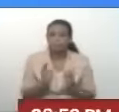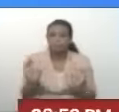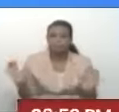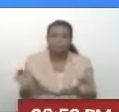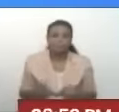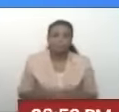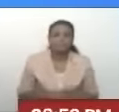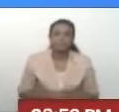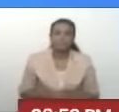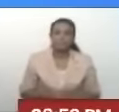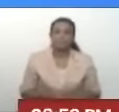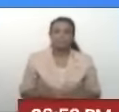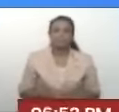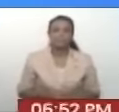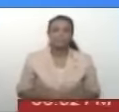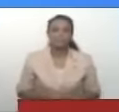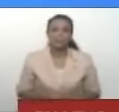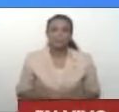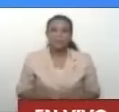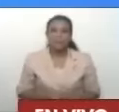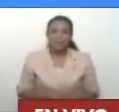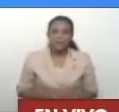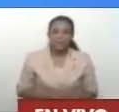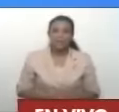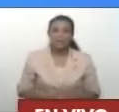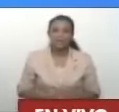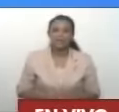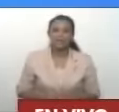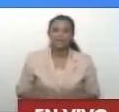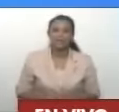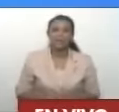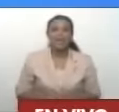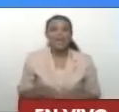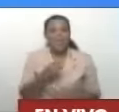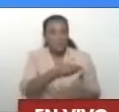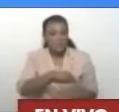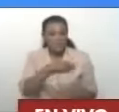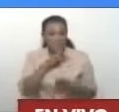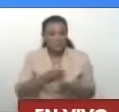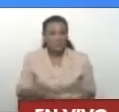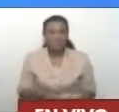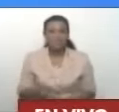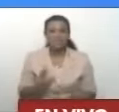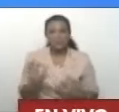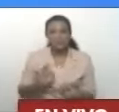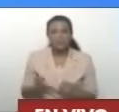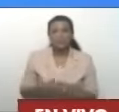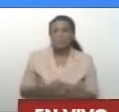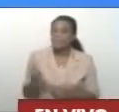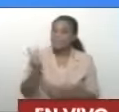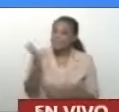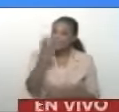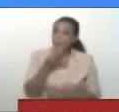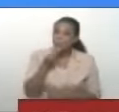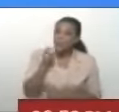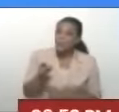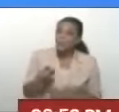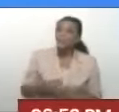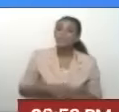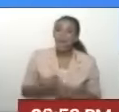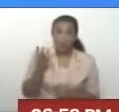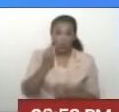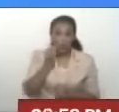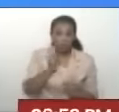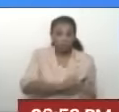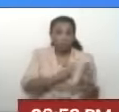nombrar precisamente designado como jefe en el marco de la gran misión Venezuela Joven, a un